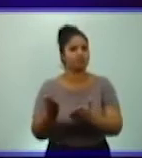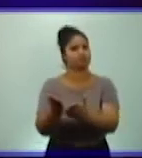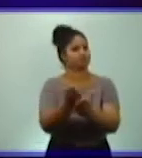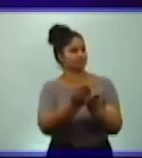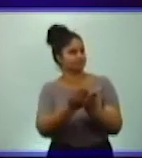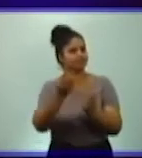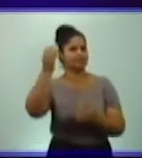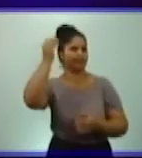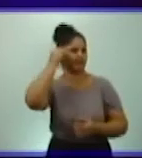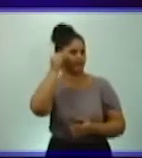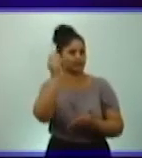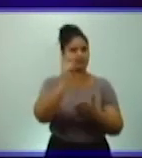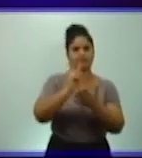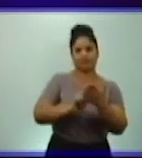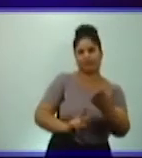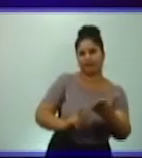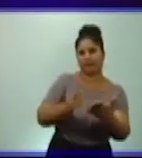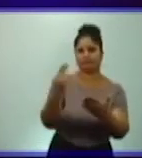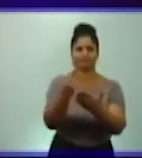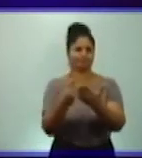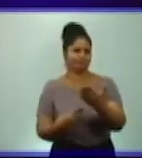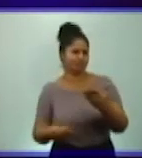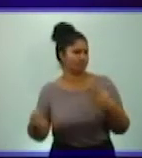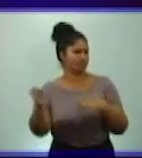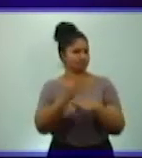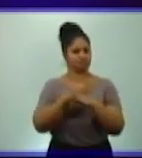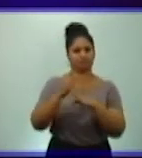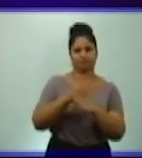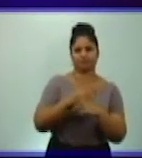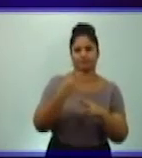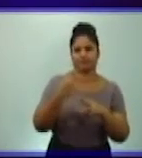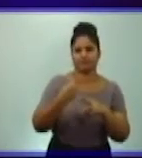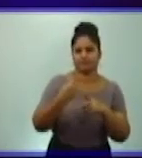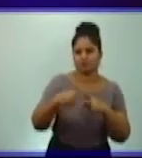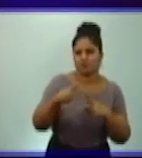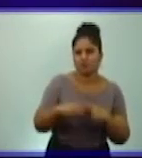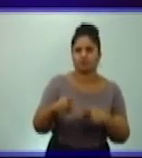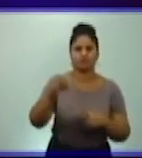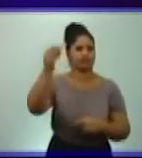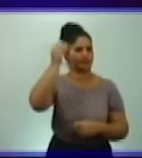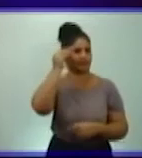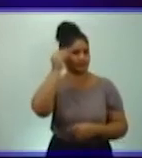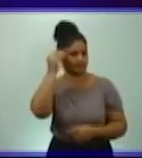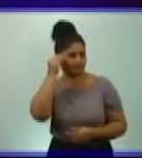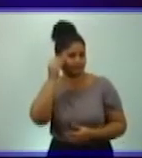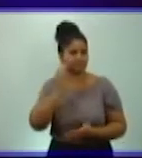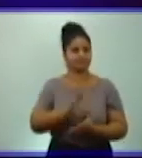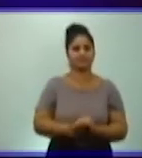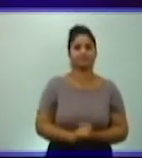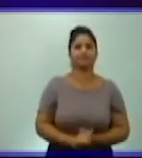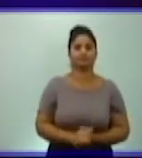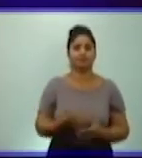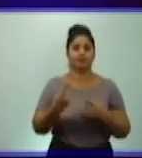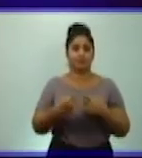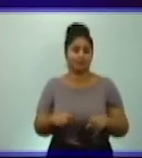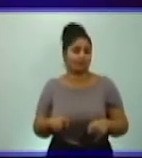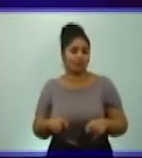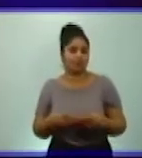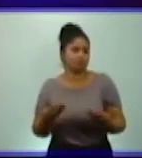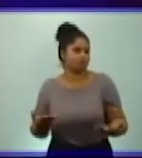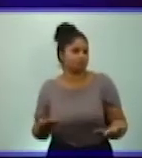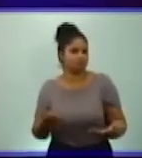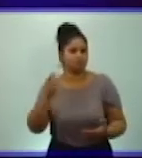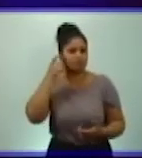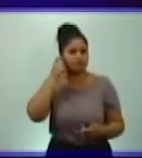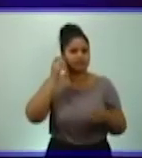peligroso. A pesar de todo ello, se sobrepuso, pero sufrió y sufrió bastante. Yo creo que ustedes ahora, al